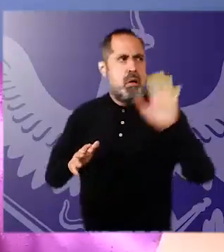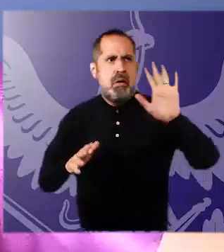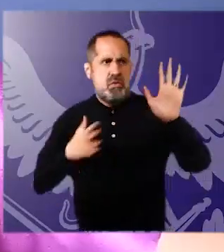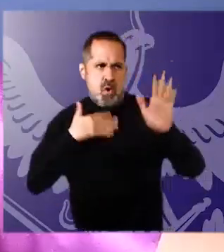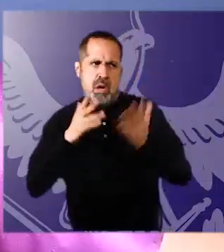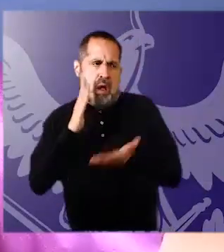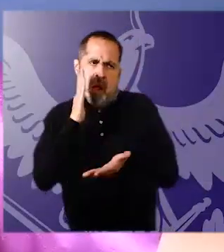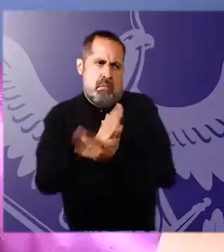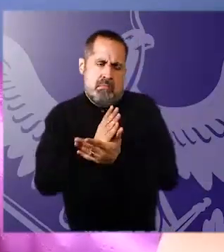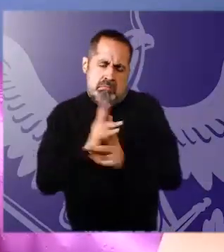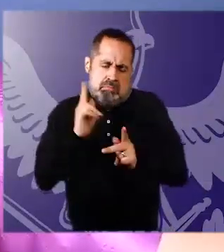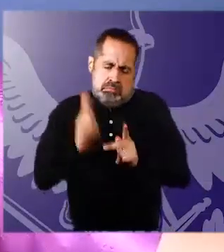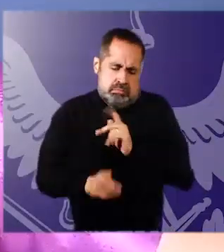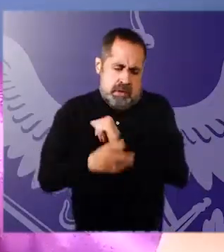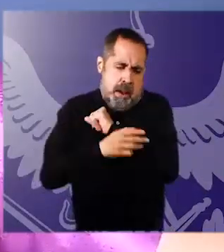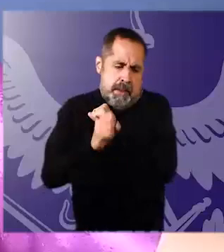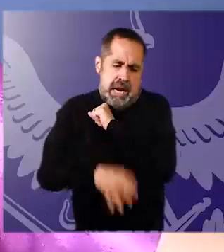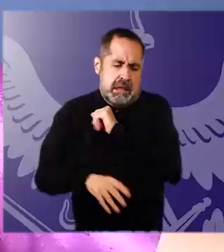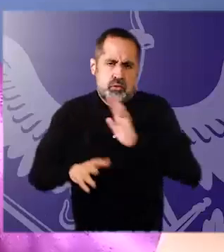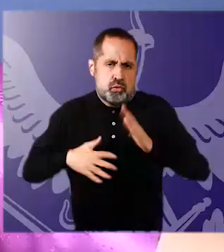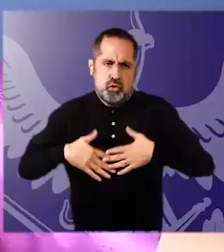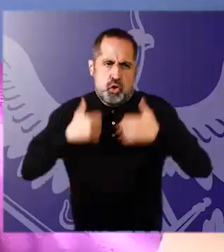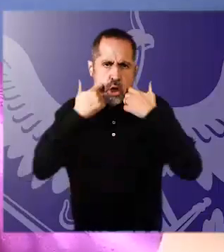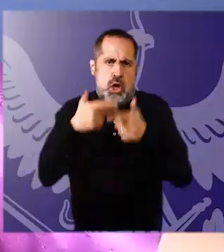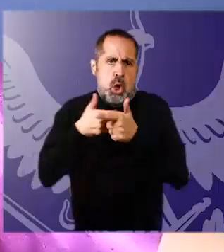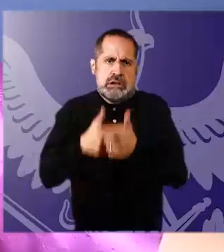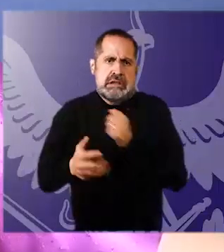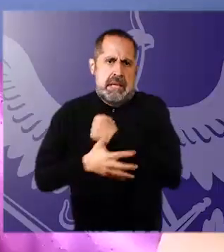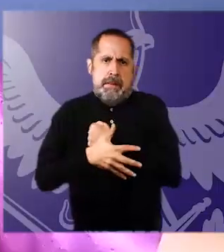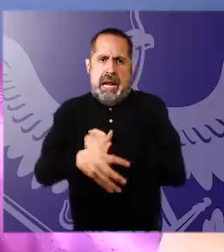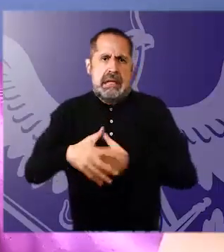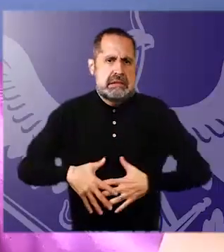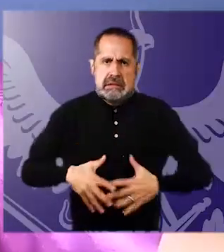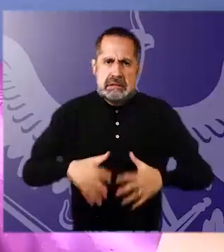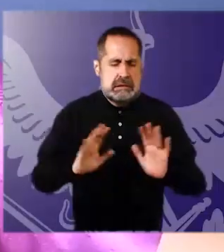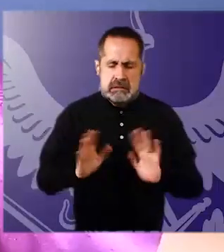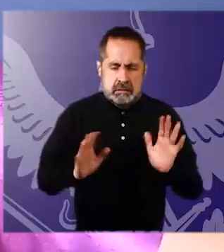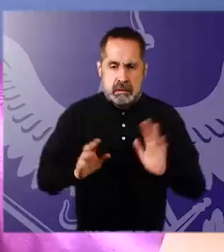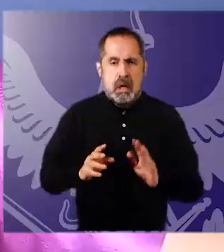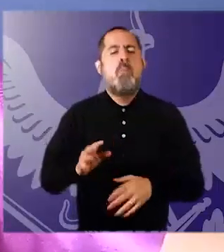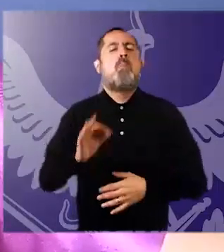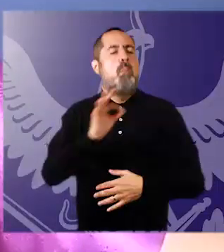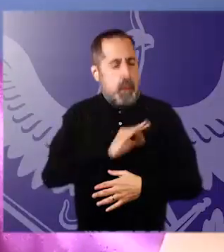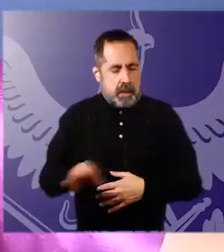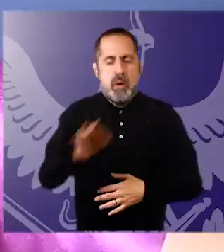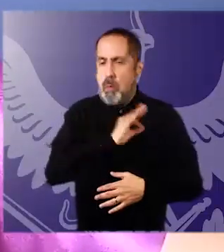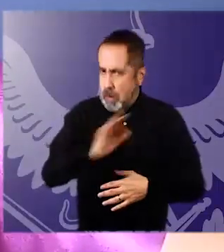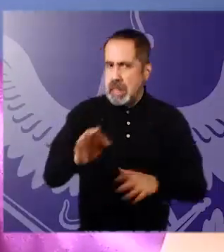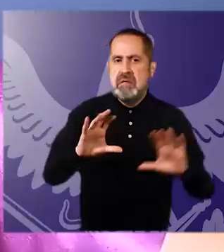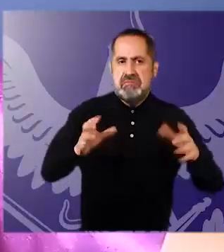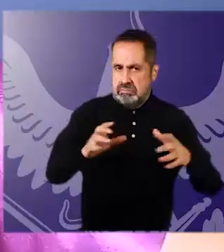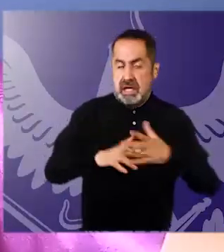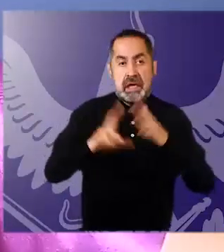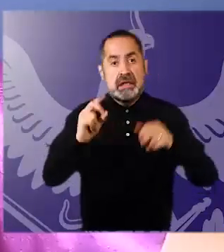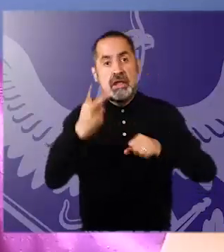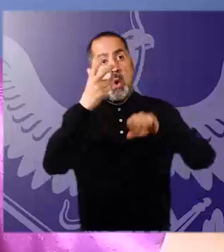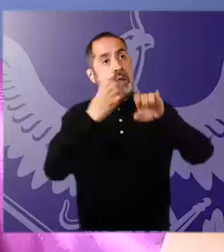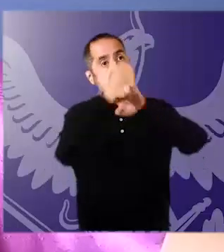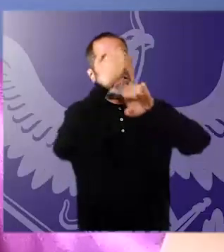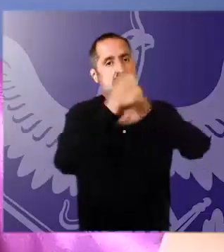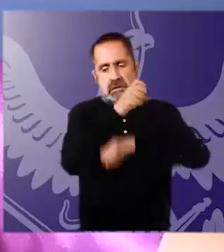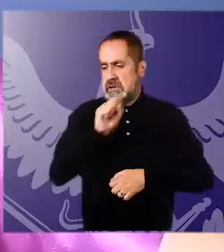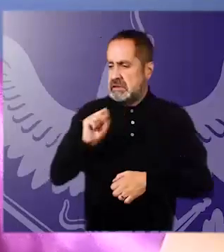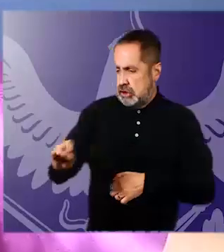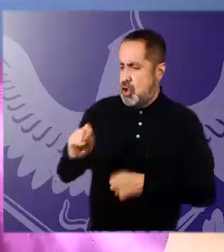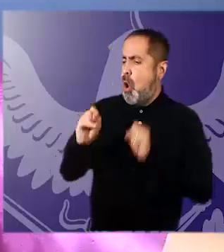sexual que deseen interrumpir voluntariamente ese embarazo. Esta posibilidad existe en